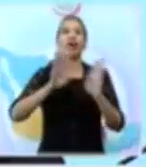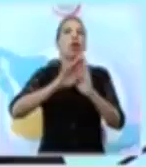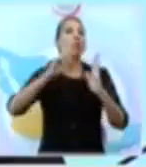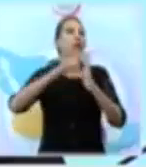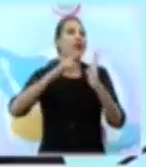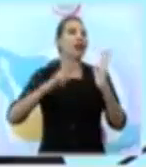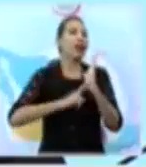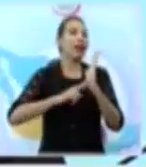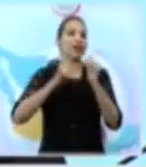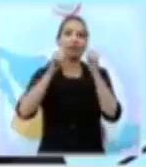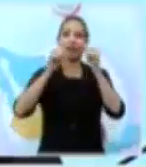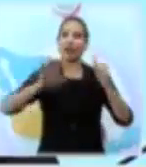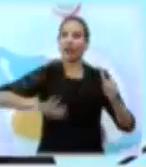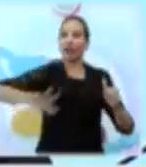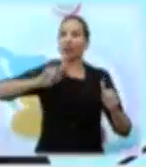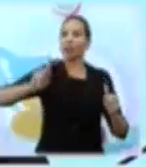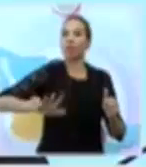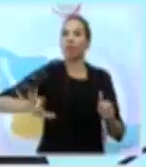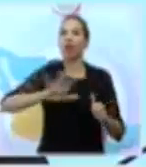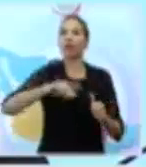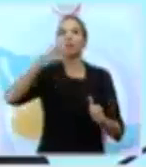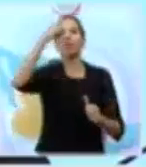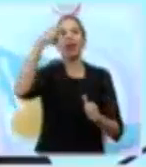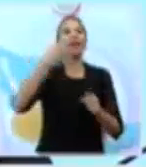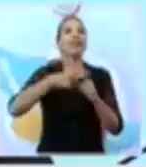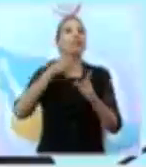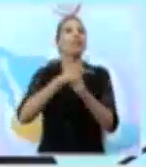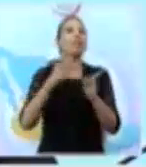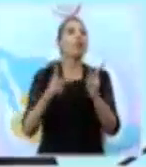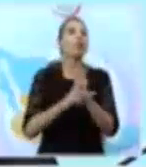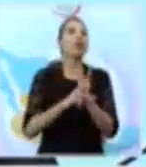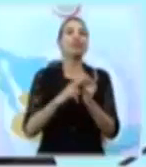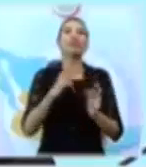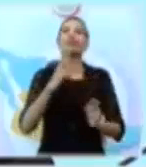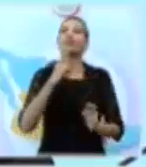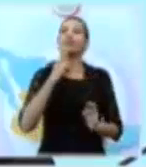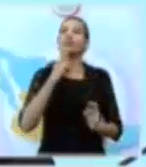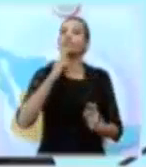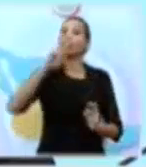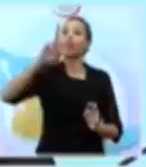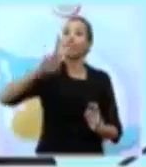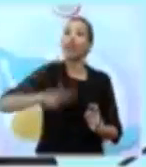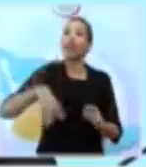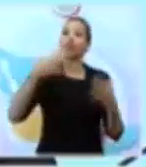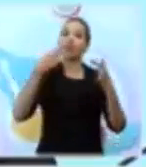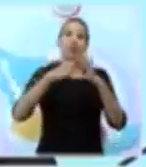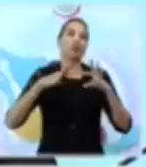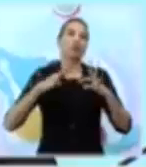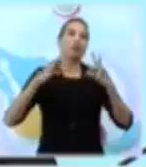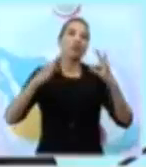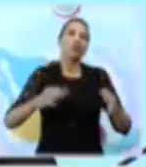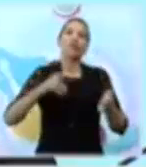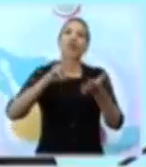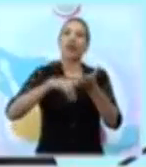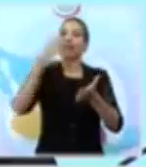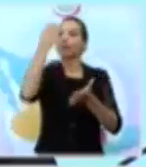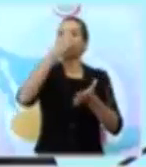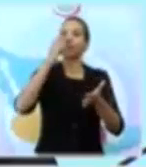públicas. Se trata de productos para que sean verdaderos instrumentos de